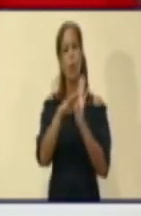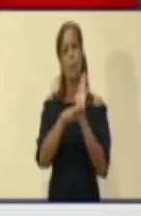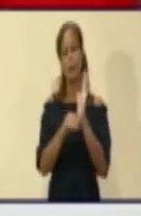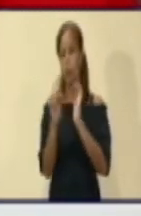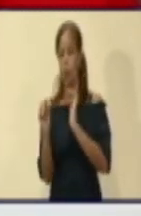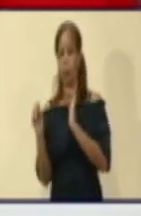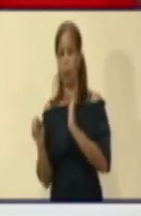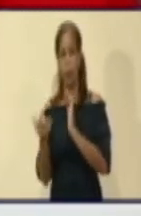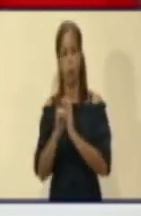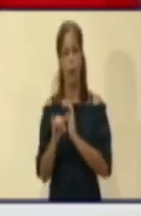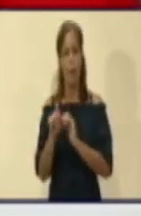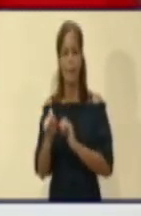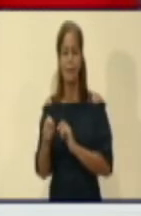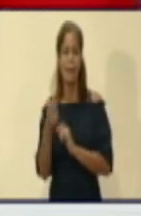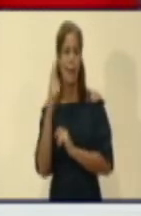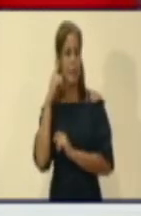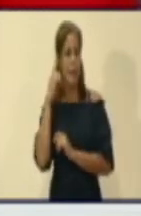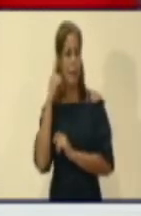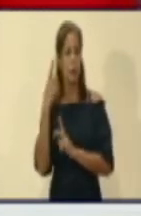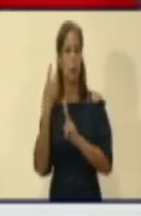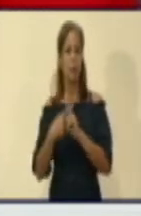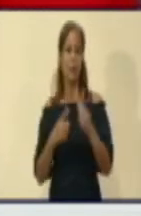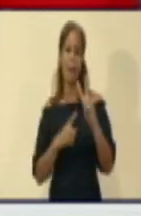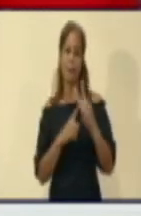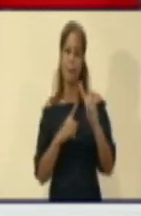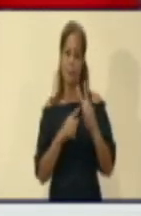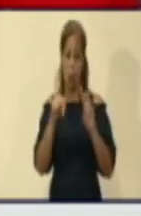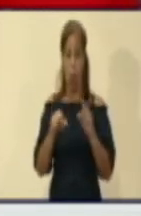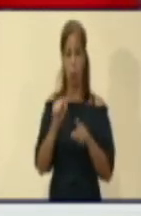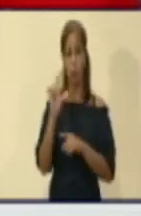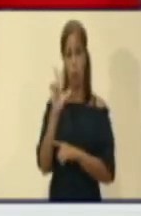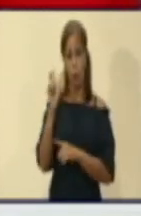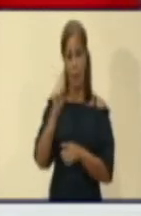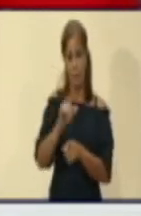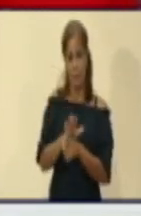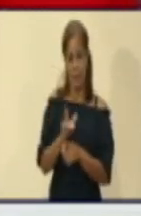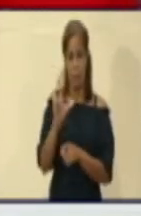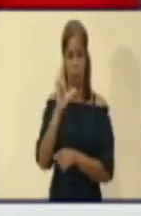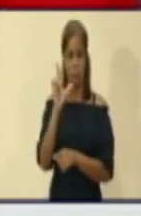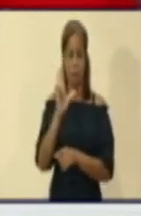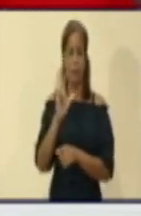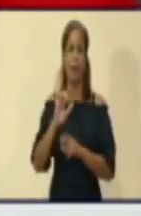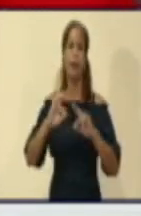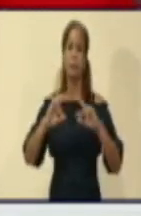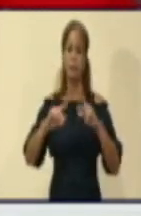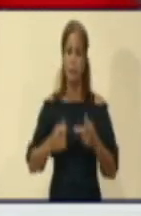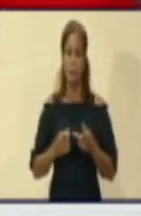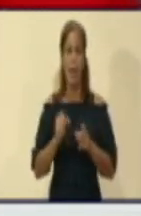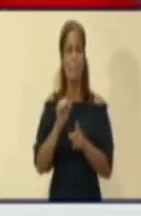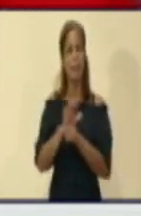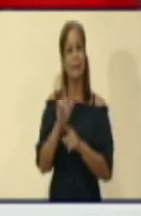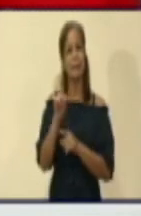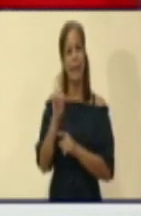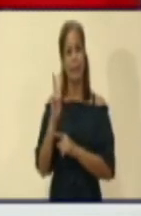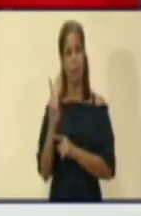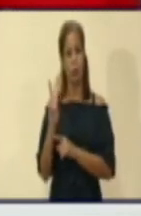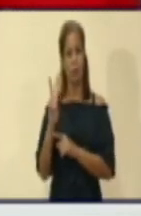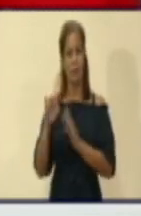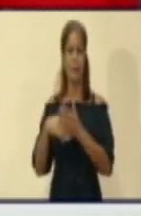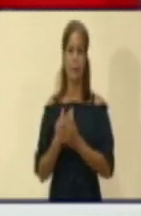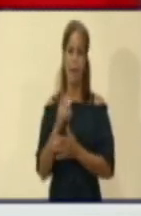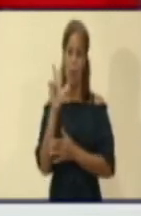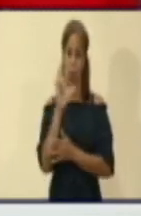por la radio. Ya hoy lunes comenzamos con la televisión. Nosotros vamos a rectificar el horario, es a partir de las 12 del día. Lunes y viernes